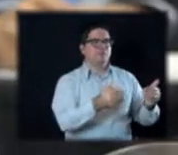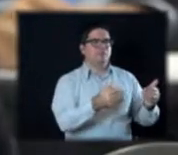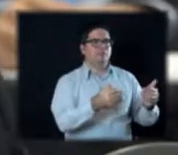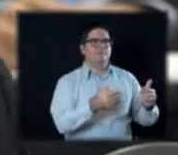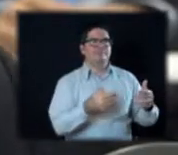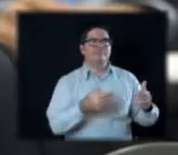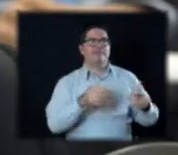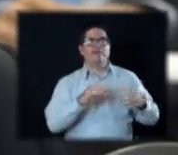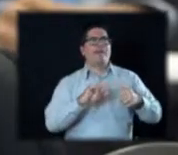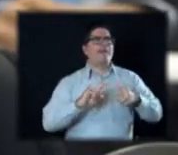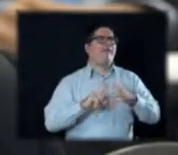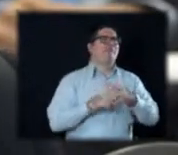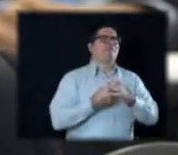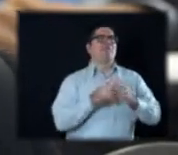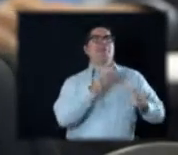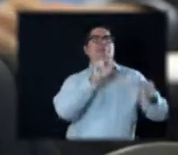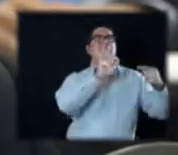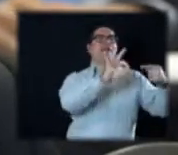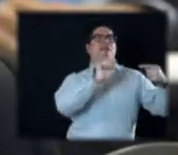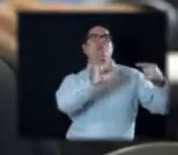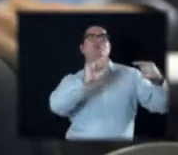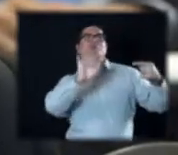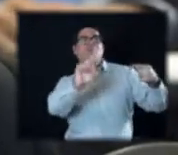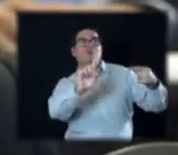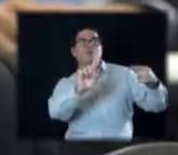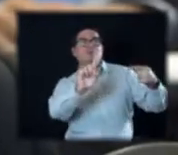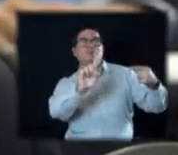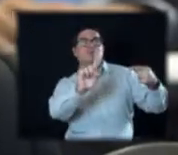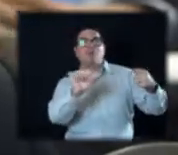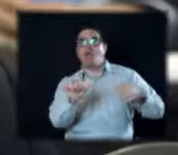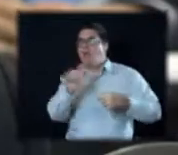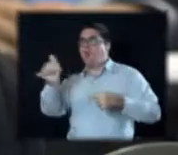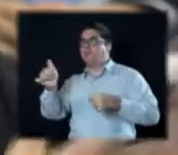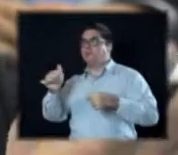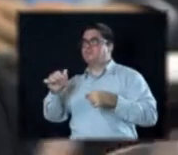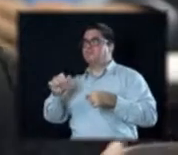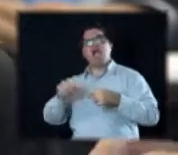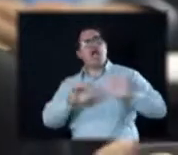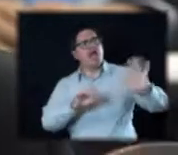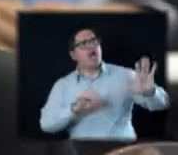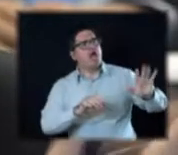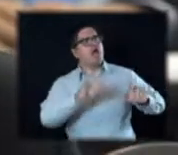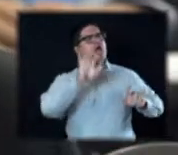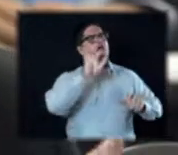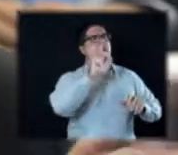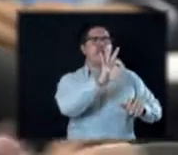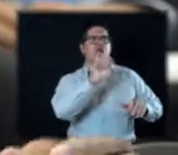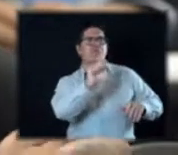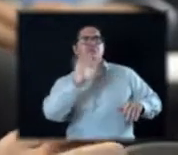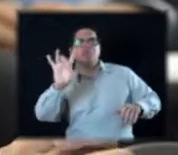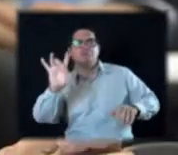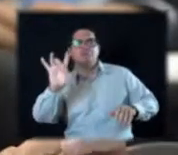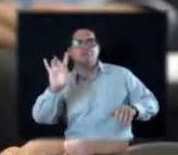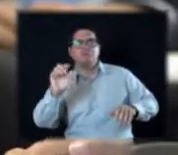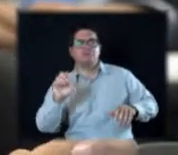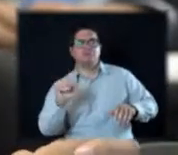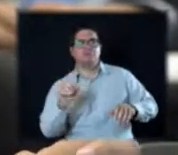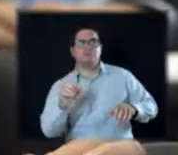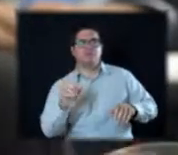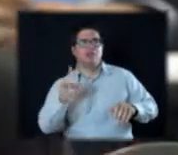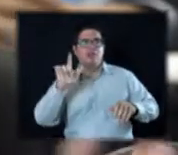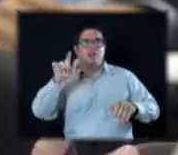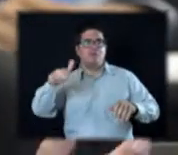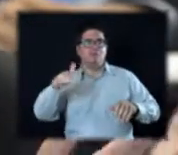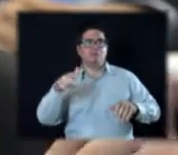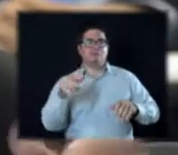Si en un estimado original se dice 9.1 y la oficina de presupuesto dice 9.8 y después vamos al